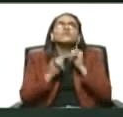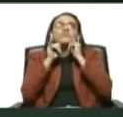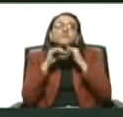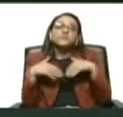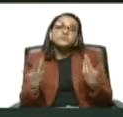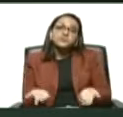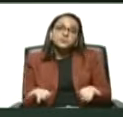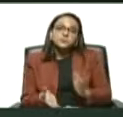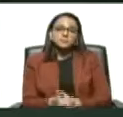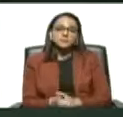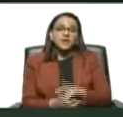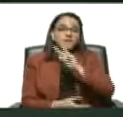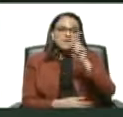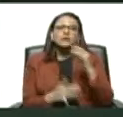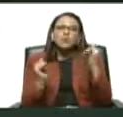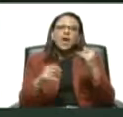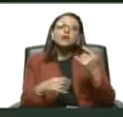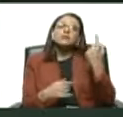tiene también